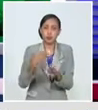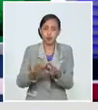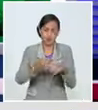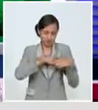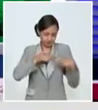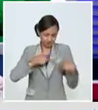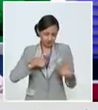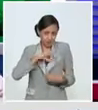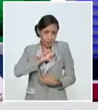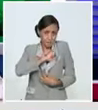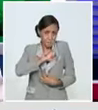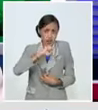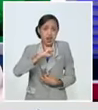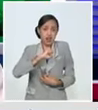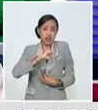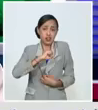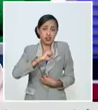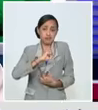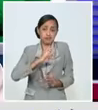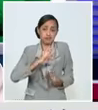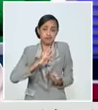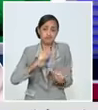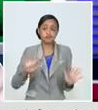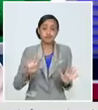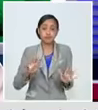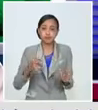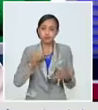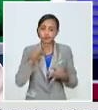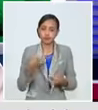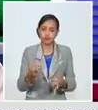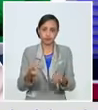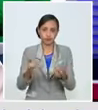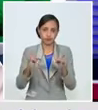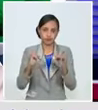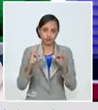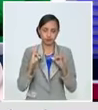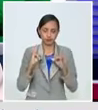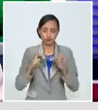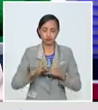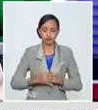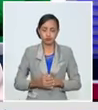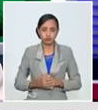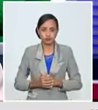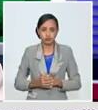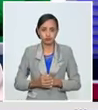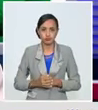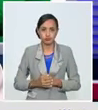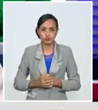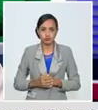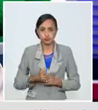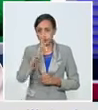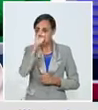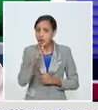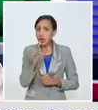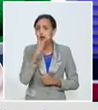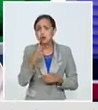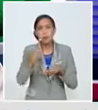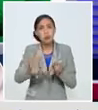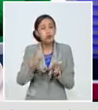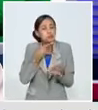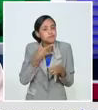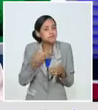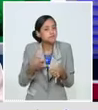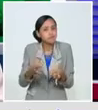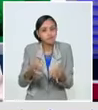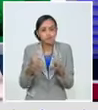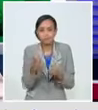cardíaca que no fue posible reanimarlo, no obstante las maniobras realizadas.